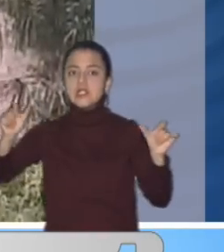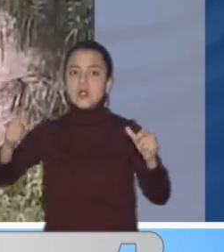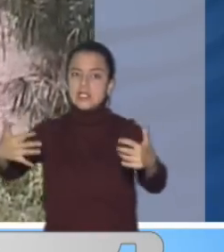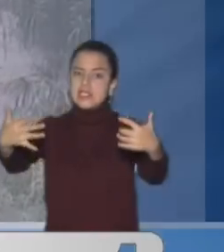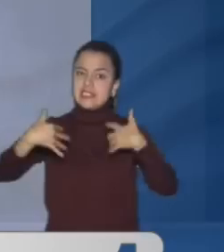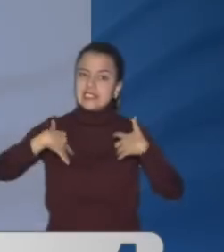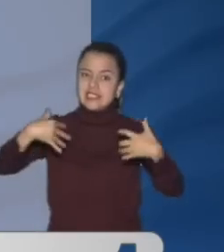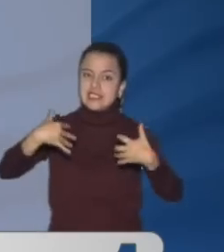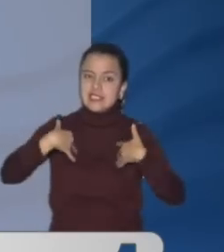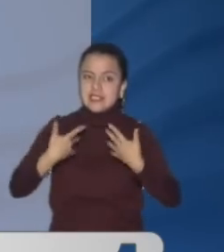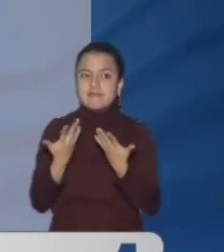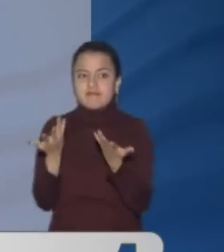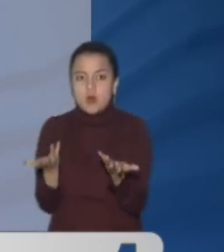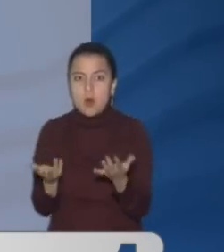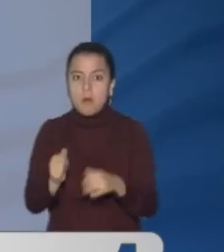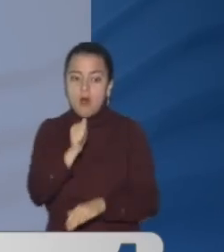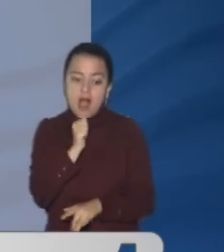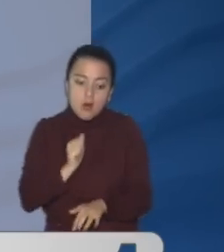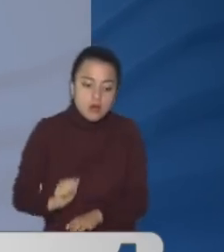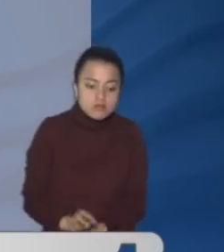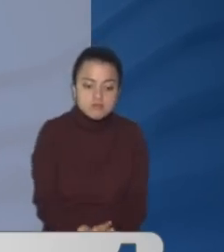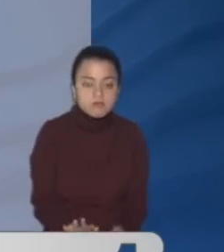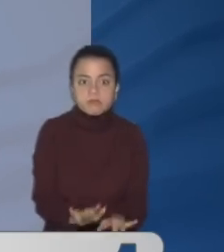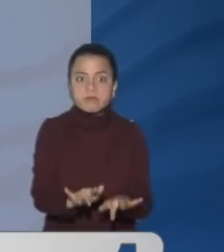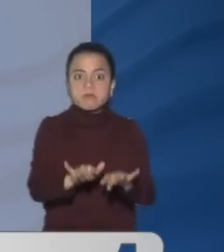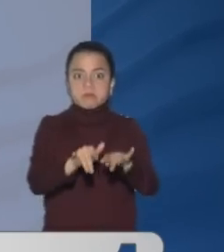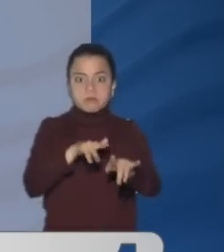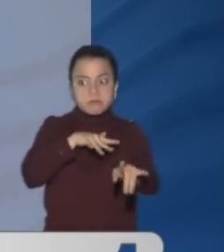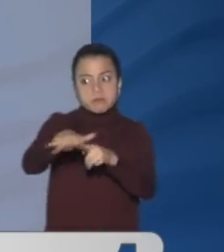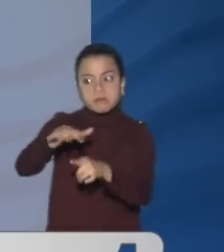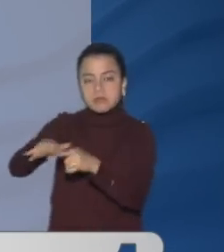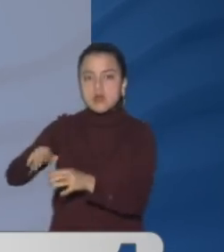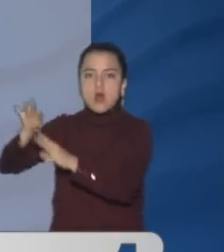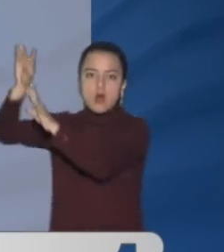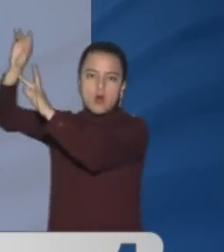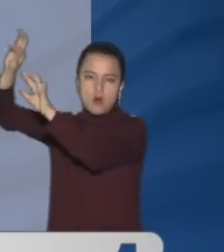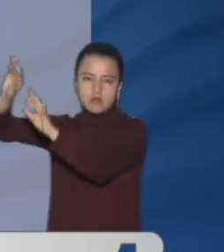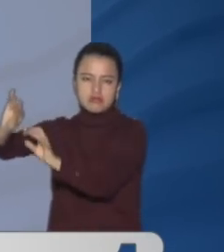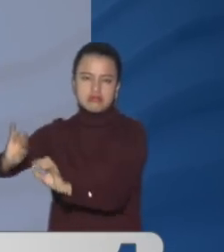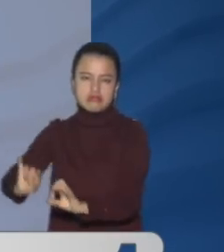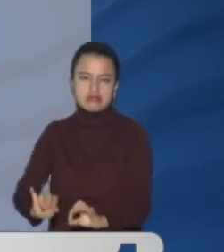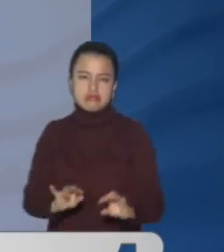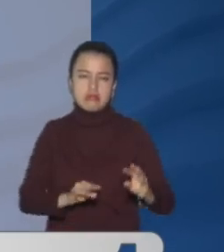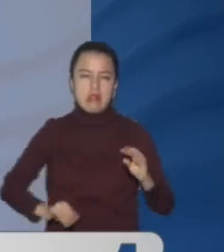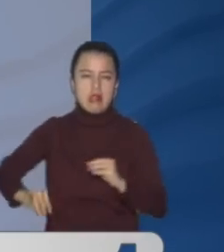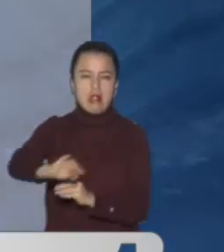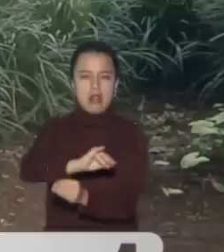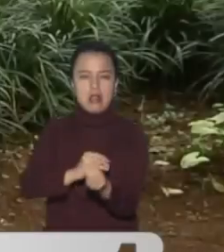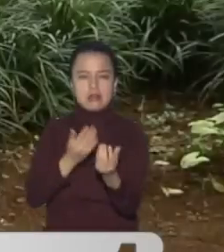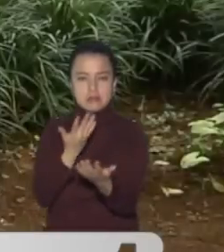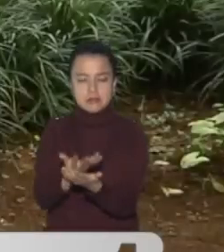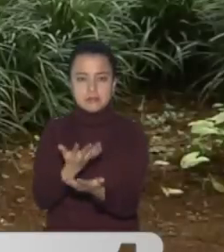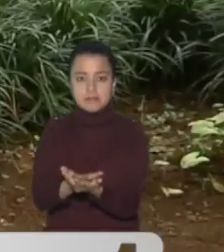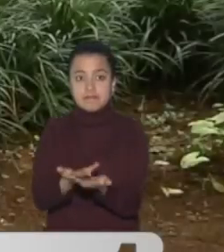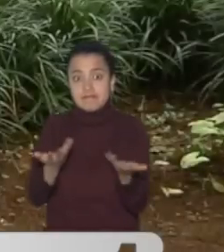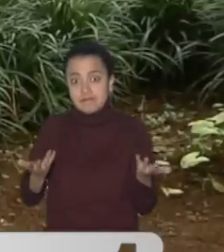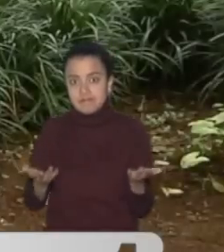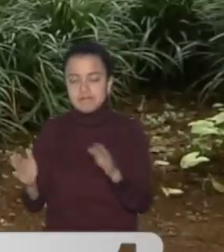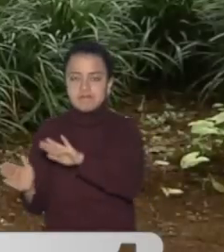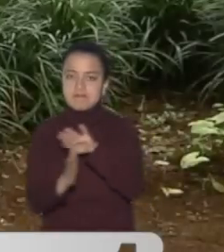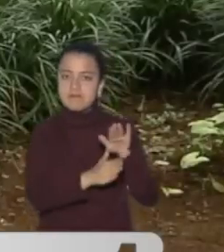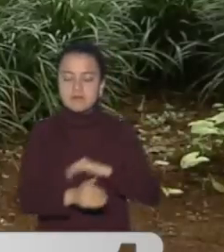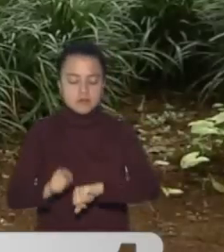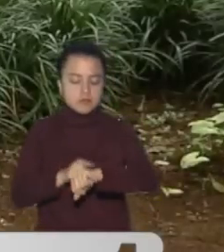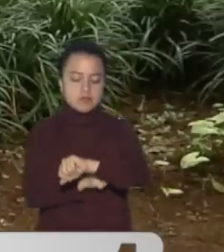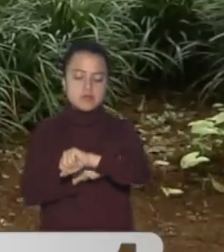estas emergencias como crecientes súbitas de ríos y quebradas y deslizamientos de tierra. En otras noticias de Medellín, a las 11